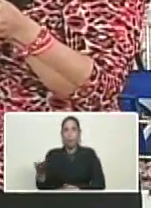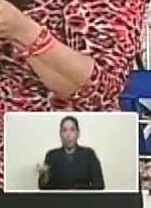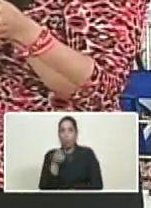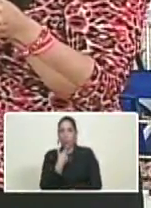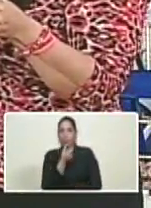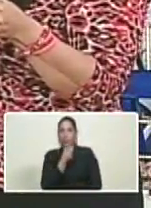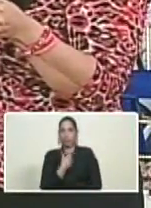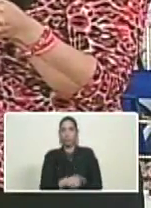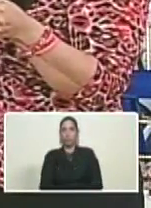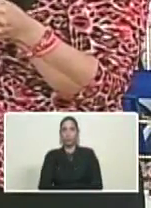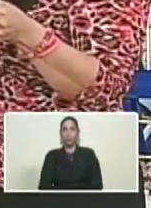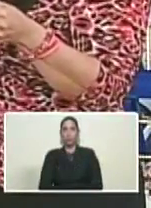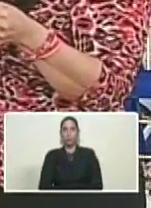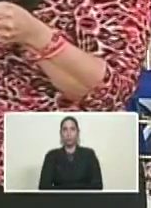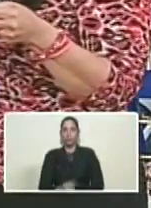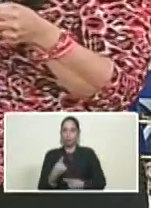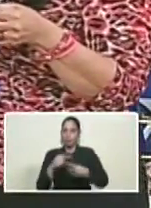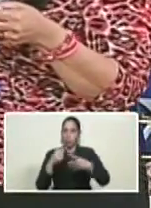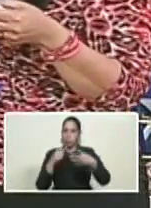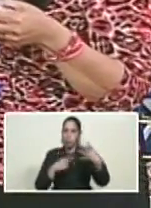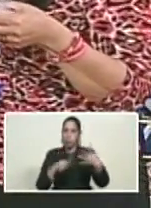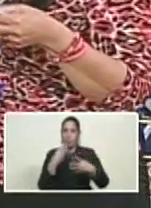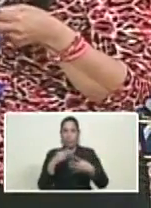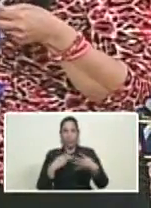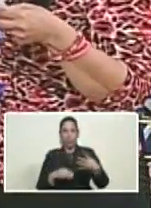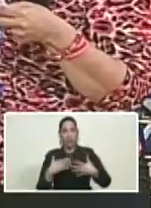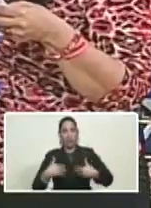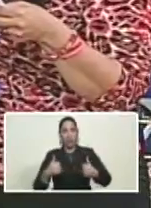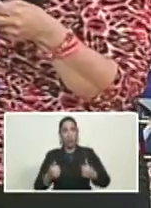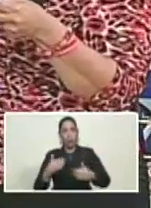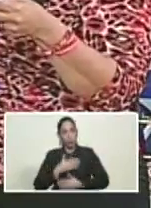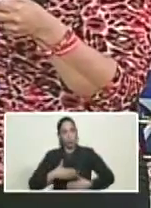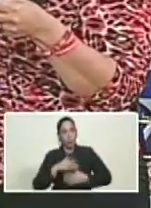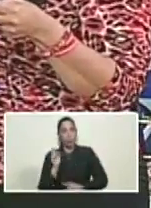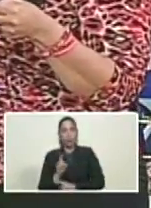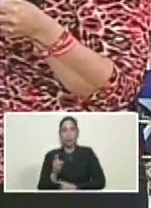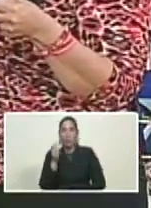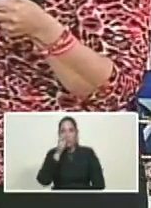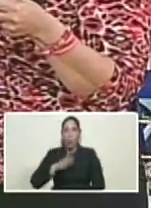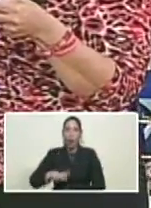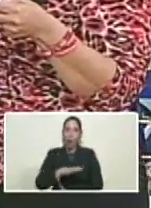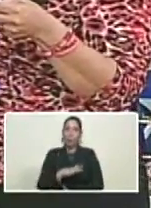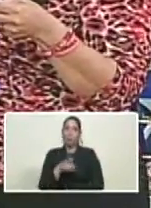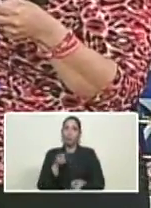e insumos y así satisfacer las necesidades del pueblo, pero aún así